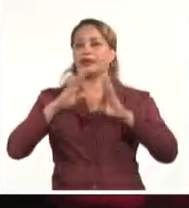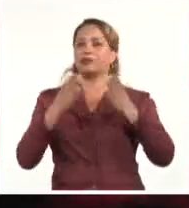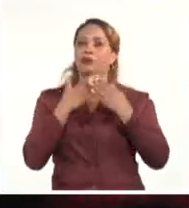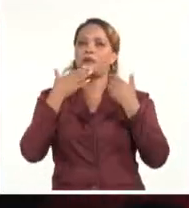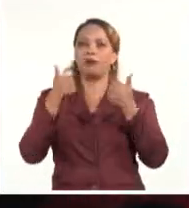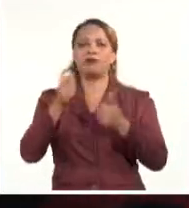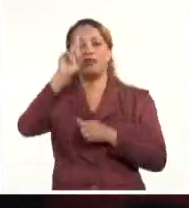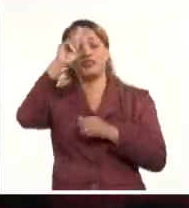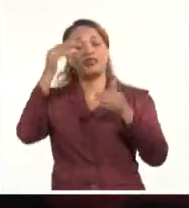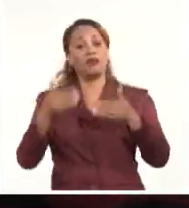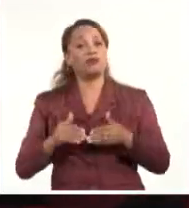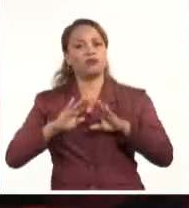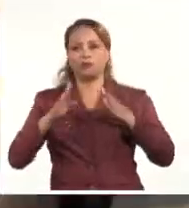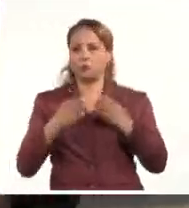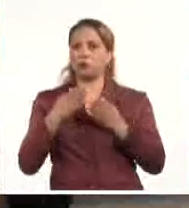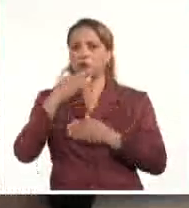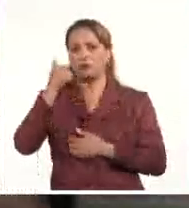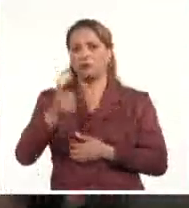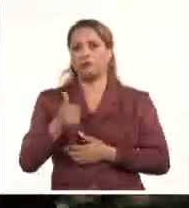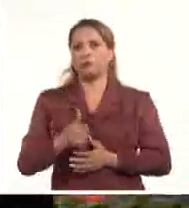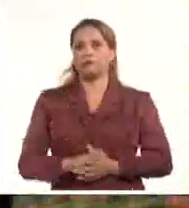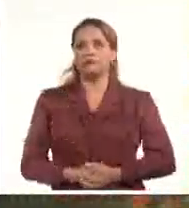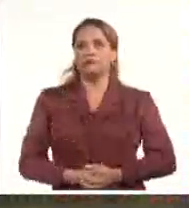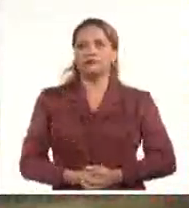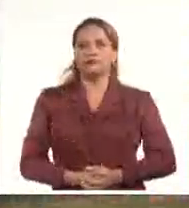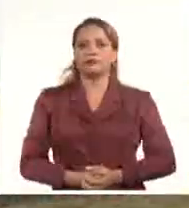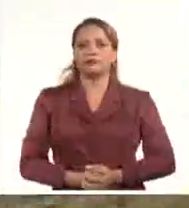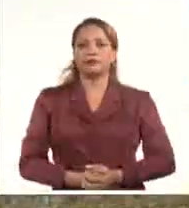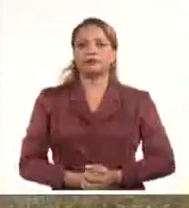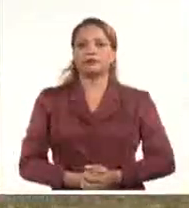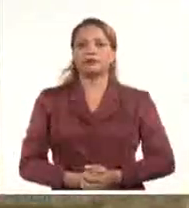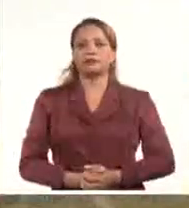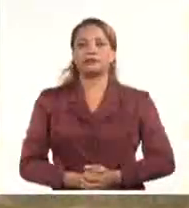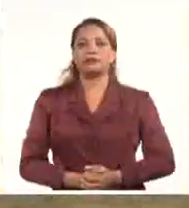eso, salud, que con salud todo se puede. ¡Ahí, ahora!